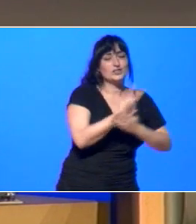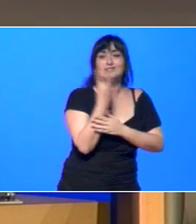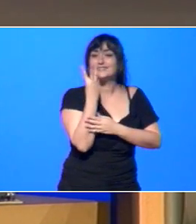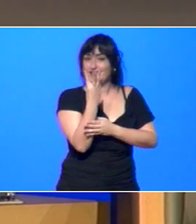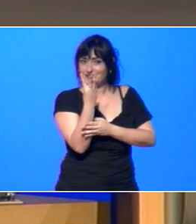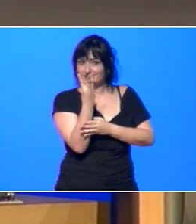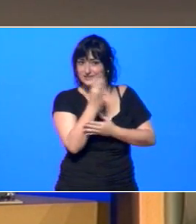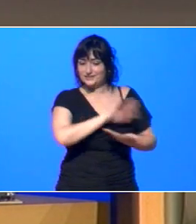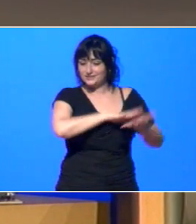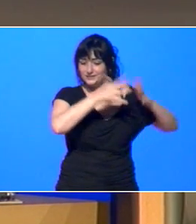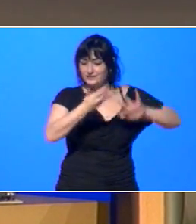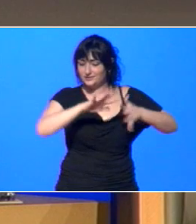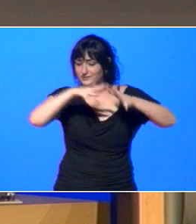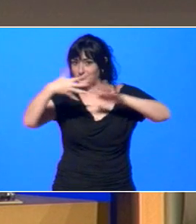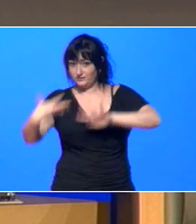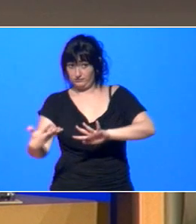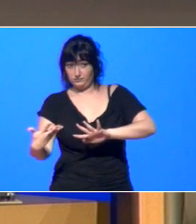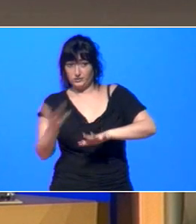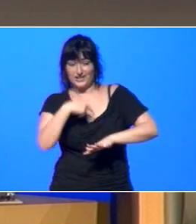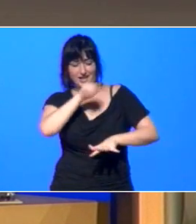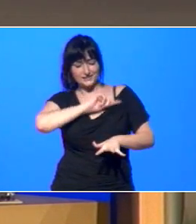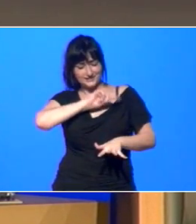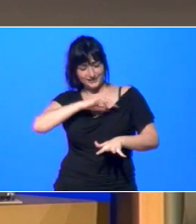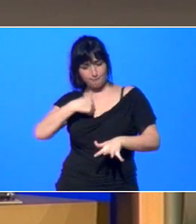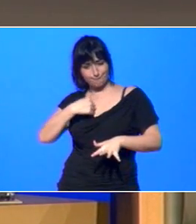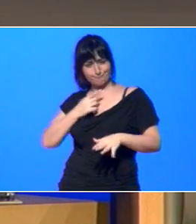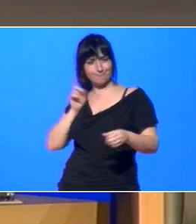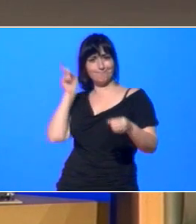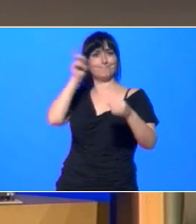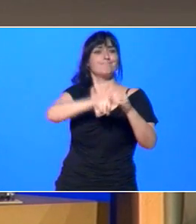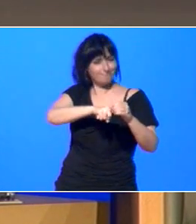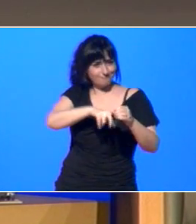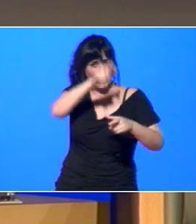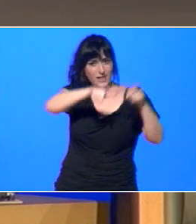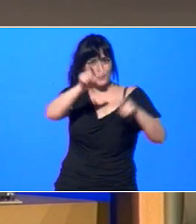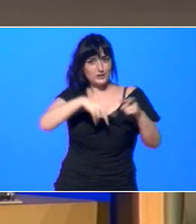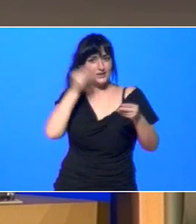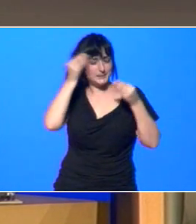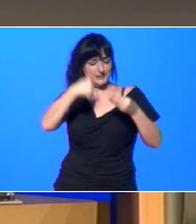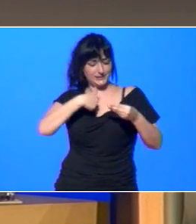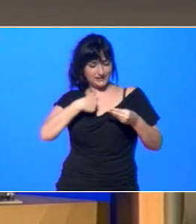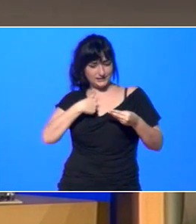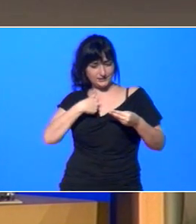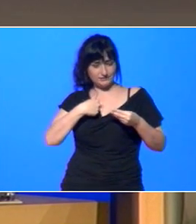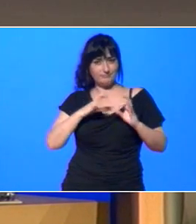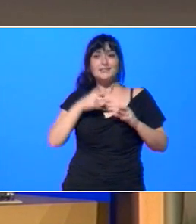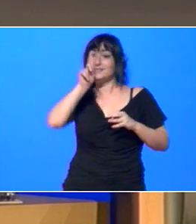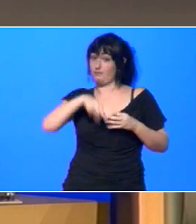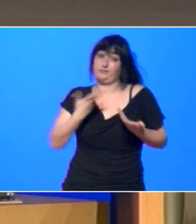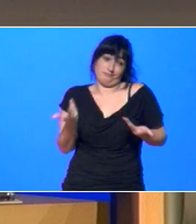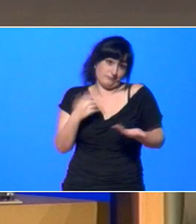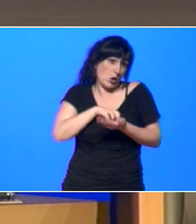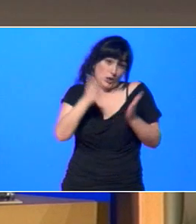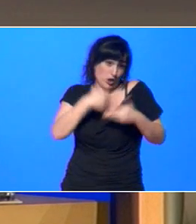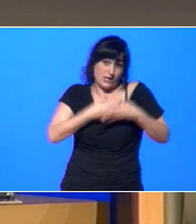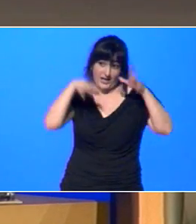sino estar, sentirse parte, sentirse partícipe, sentirse valorado y, por supuesto, aprender. Sin duda, en